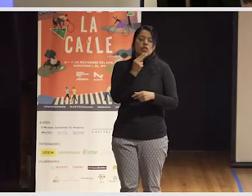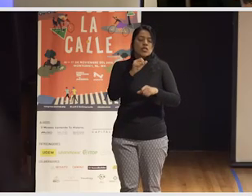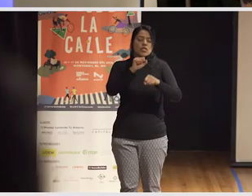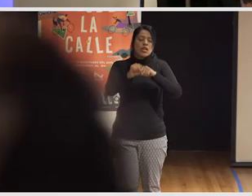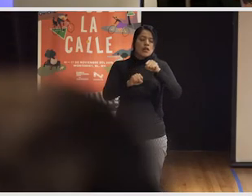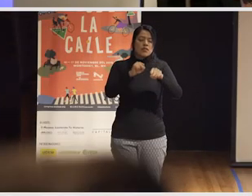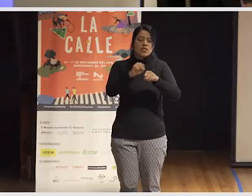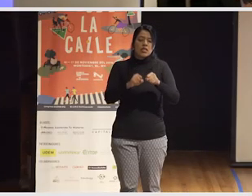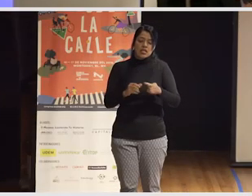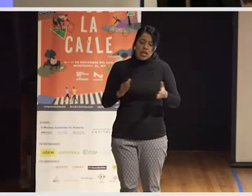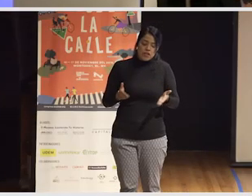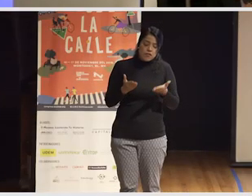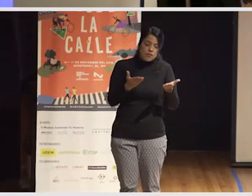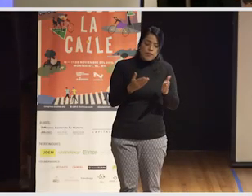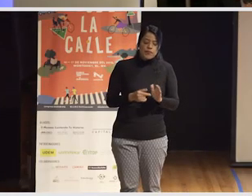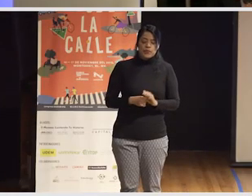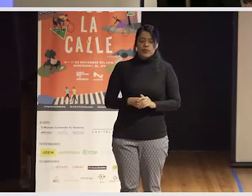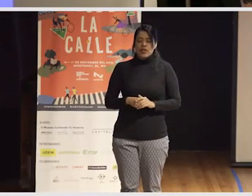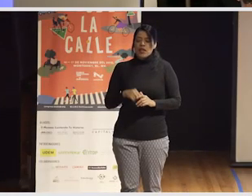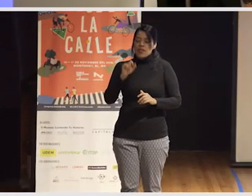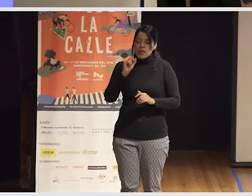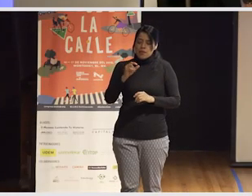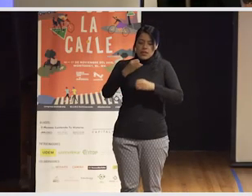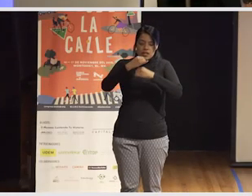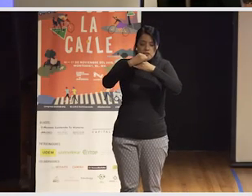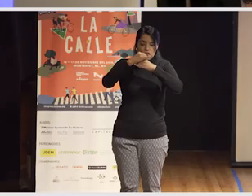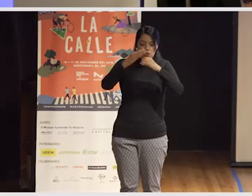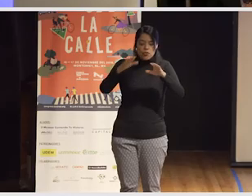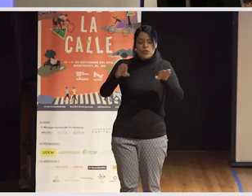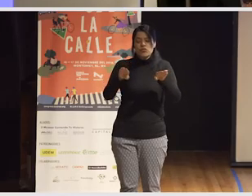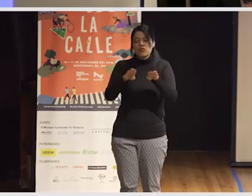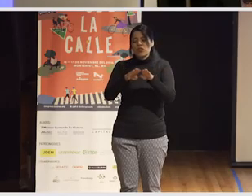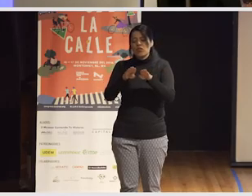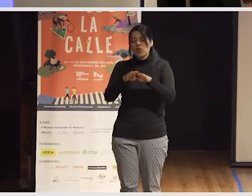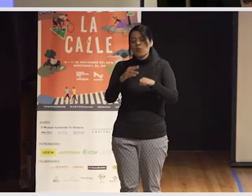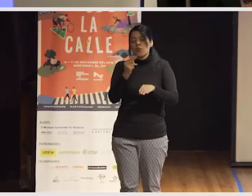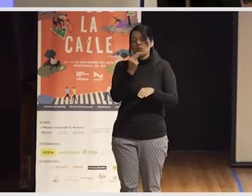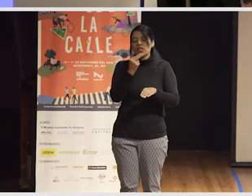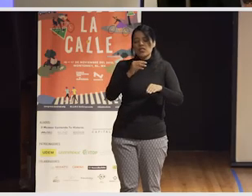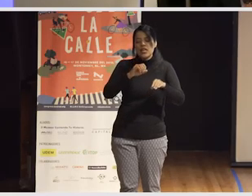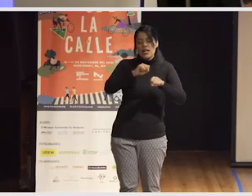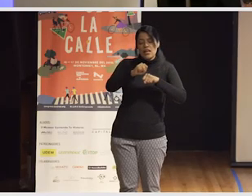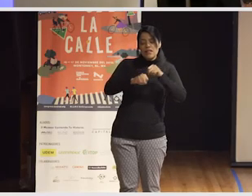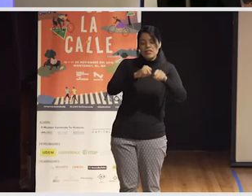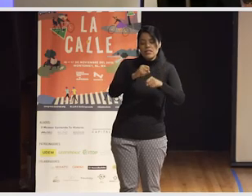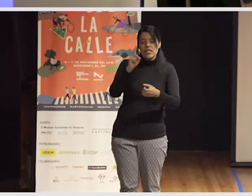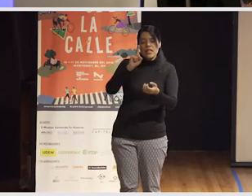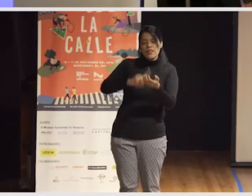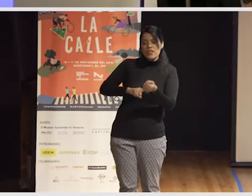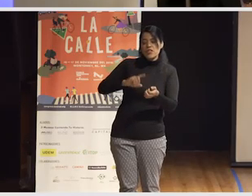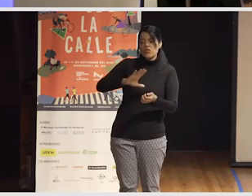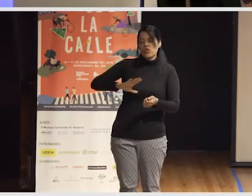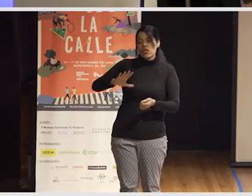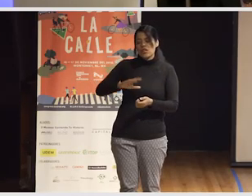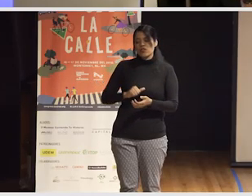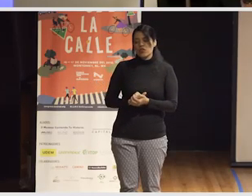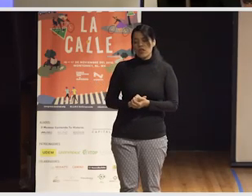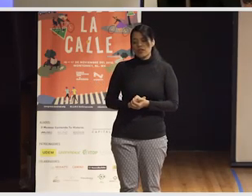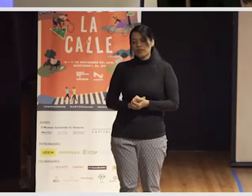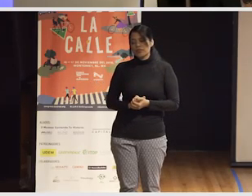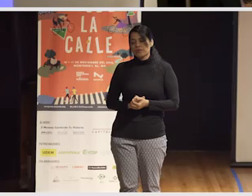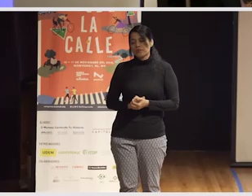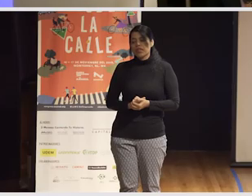fomentar el uso brindando información de cómo de cómo moverse en bicicleta en la ciudad y que puede ir a la par y esto une